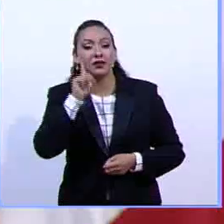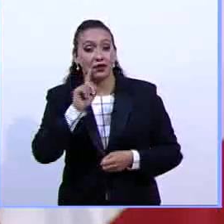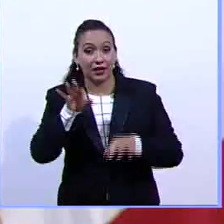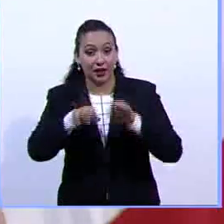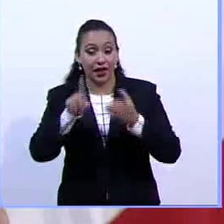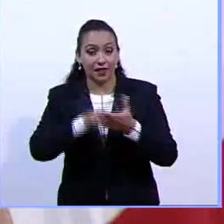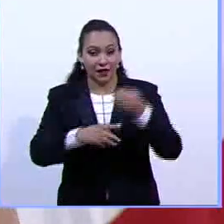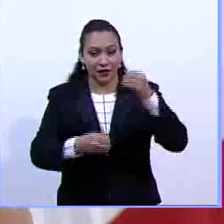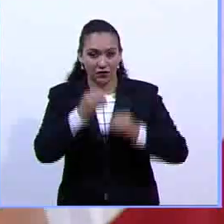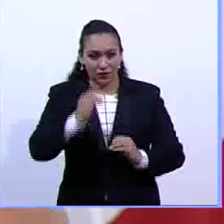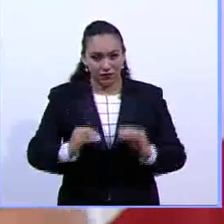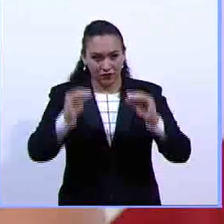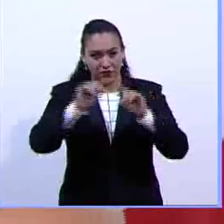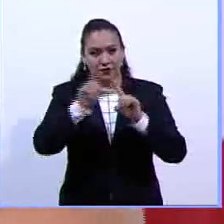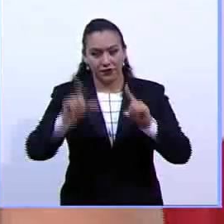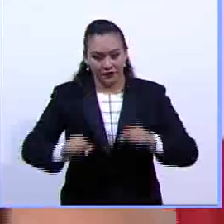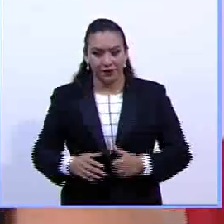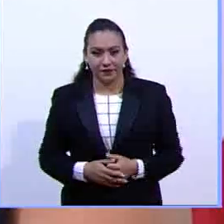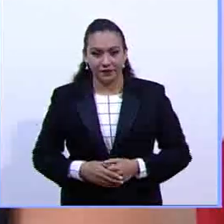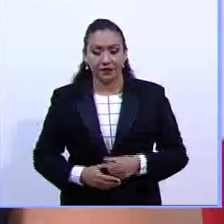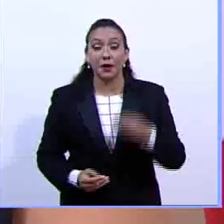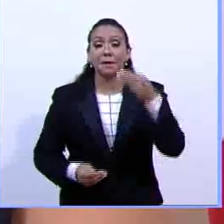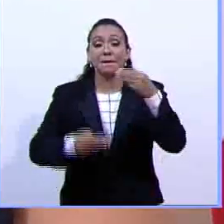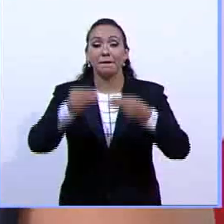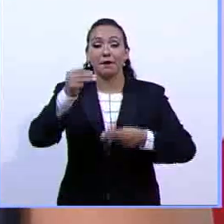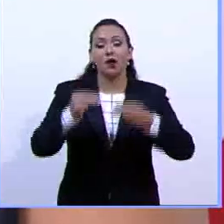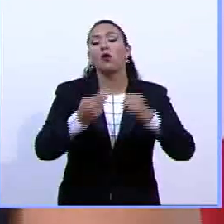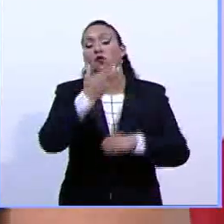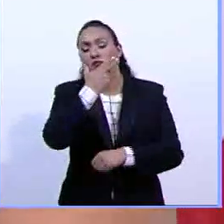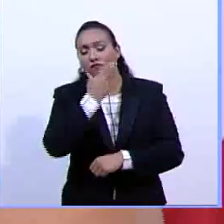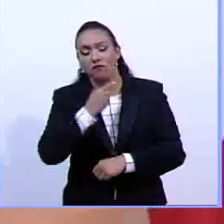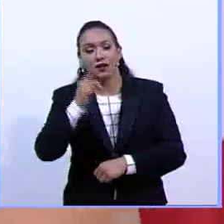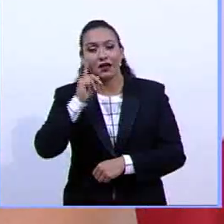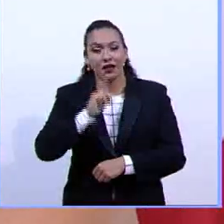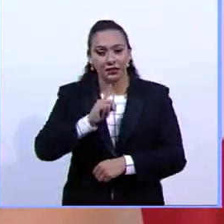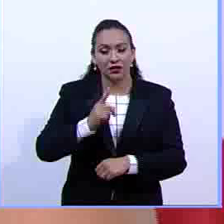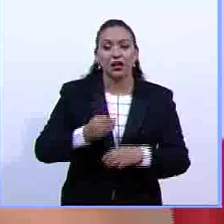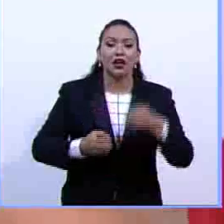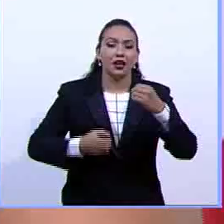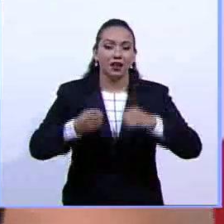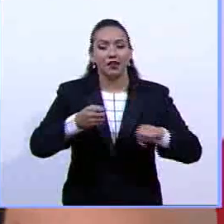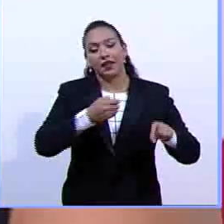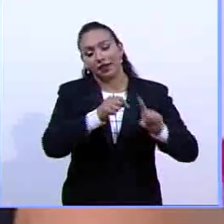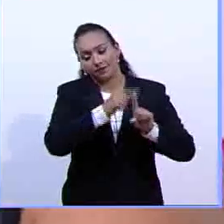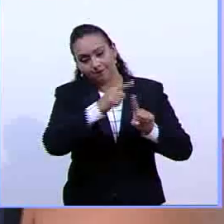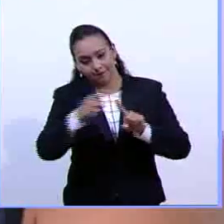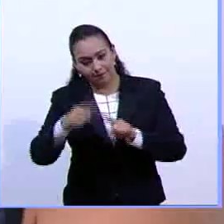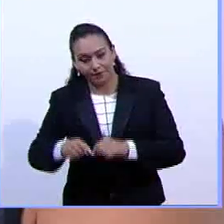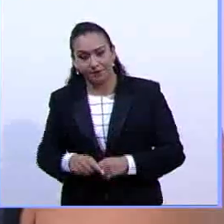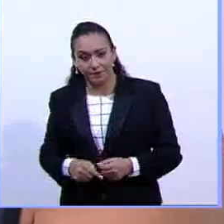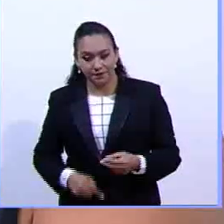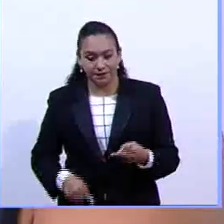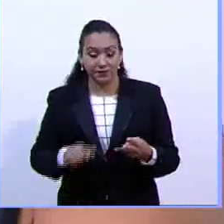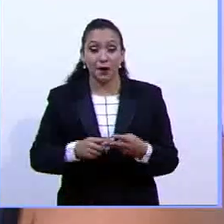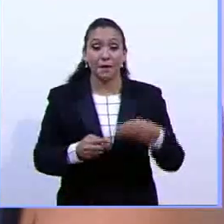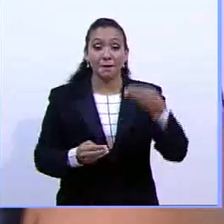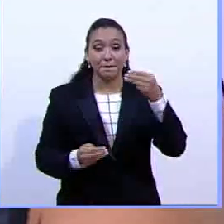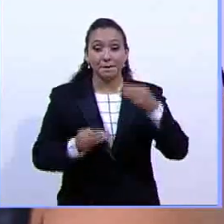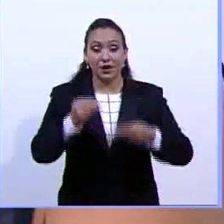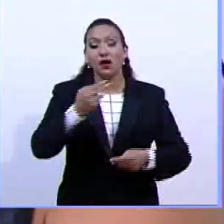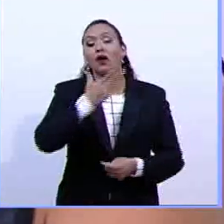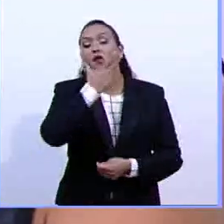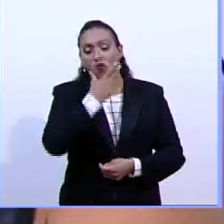de Justicia de la Nación, magistradas y magistrados del Tribunal de Disciplina Judicial,